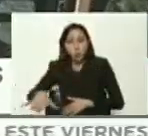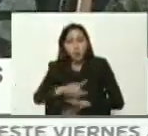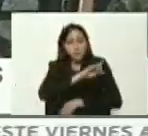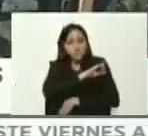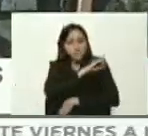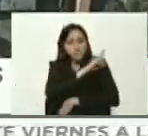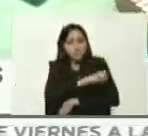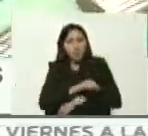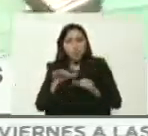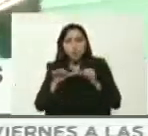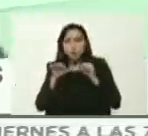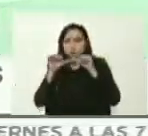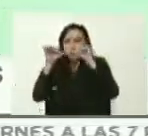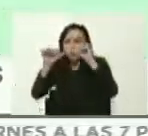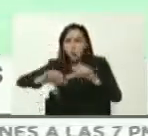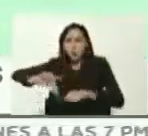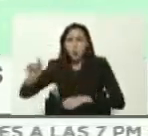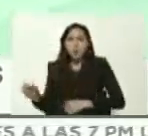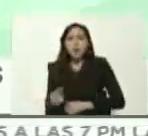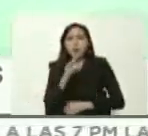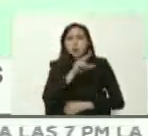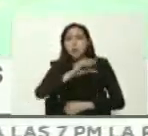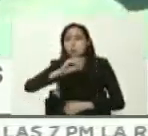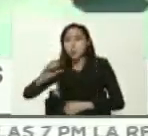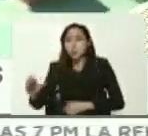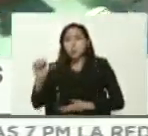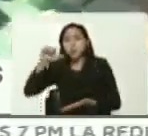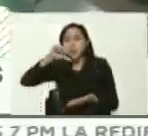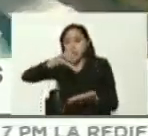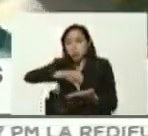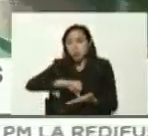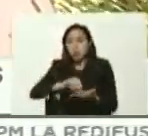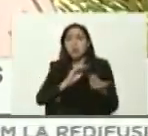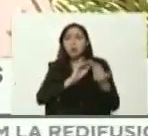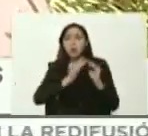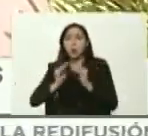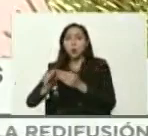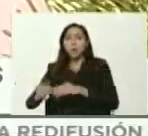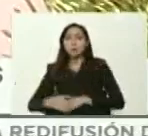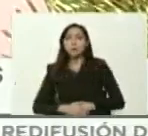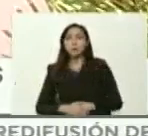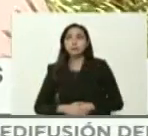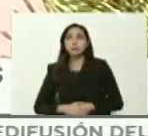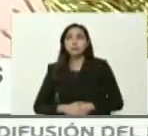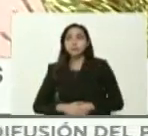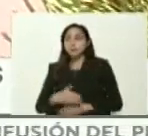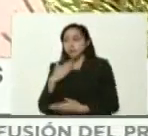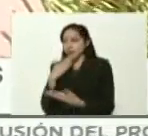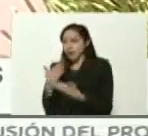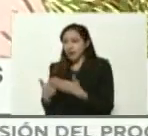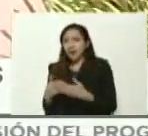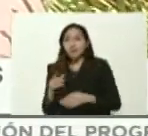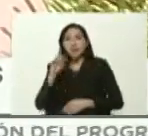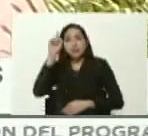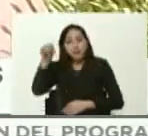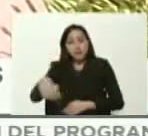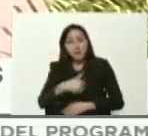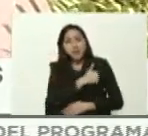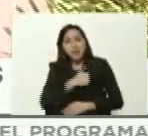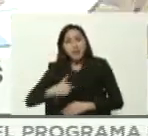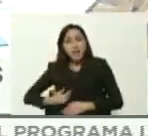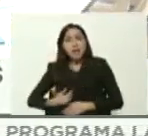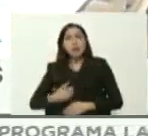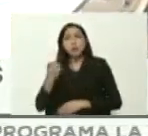rumbo a esas primeras 200 ciudades comunales. Gracias, Nori. Presidente, también quisiera darle